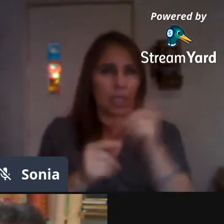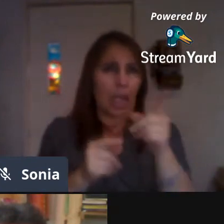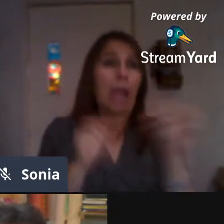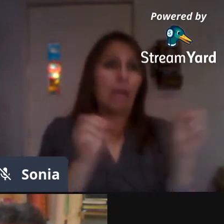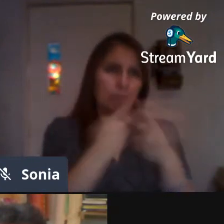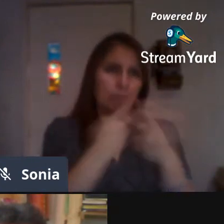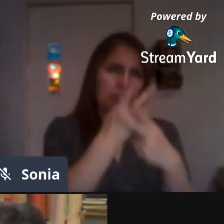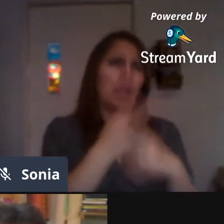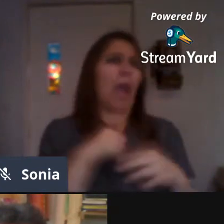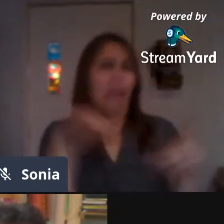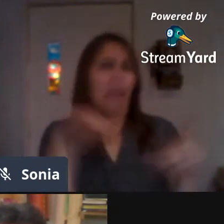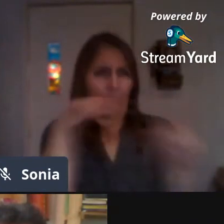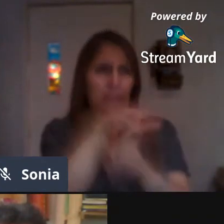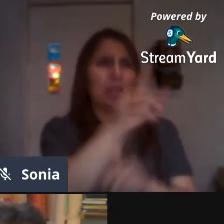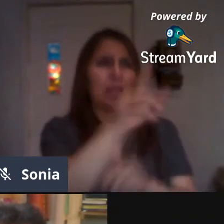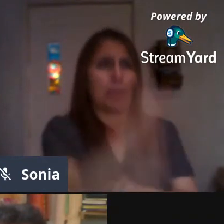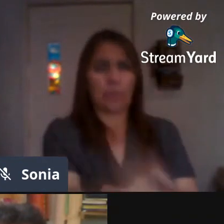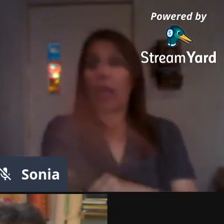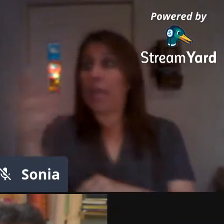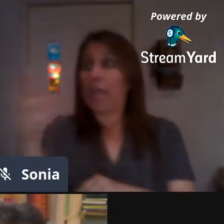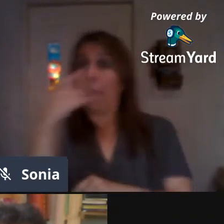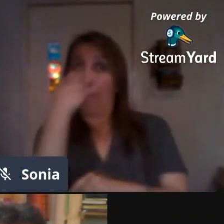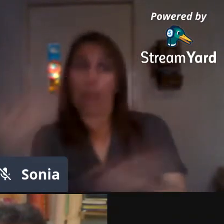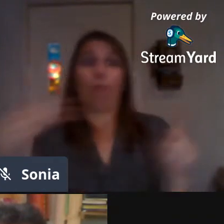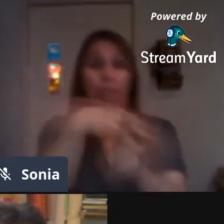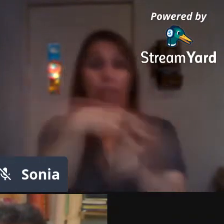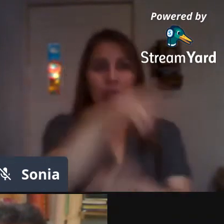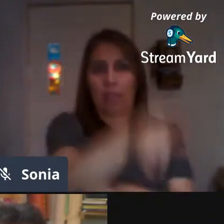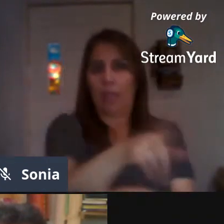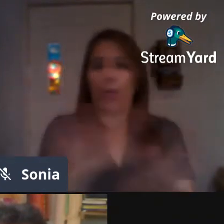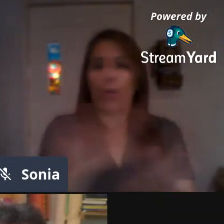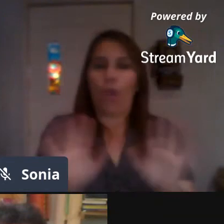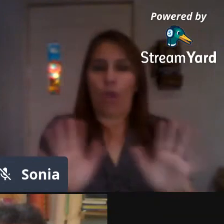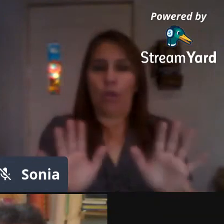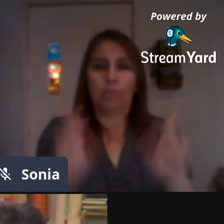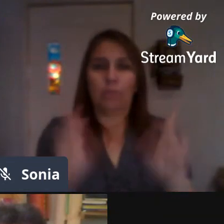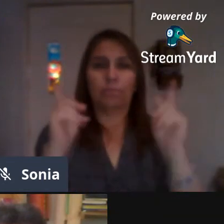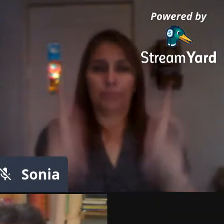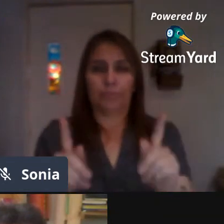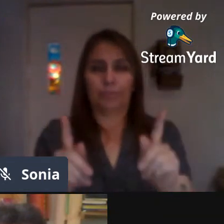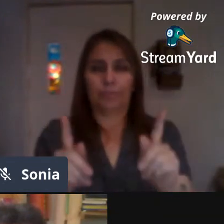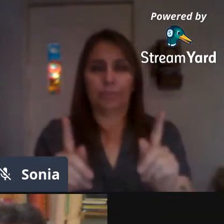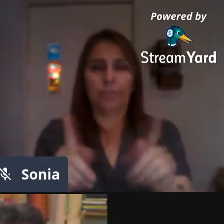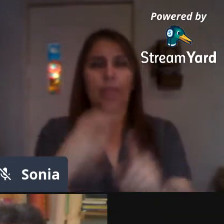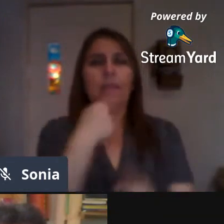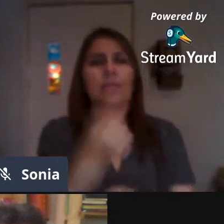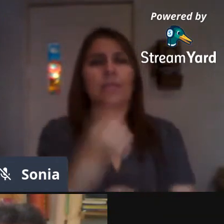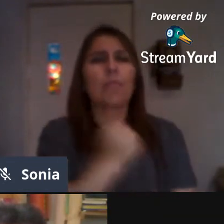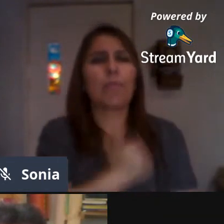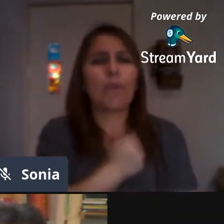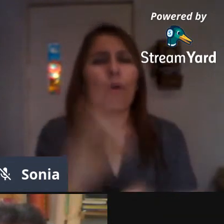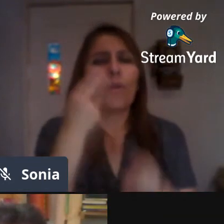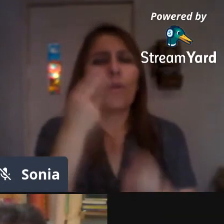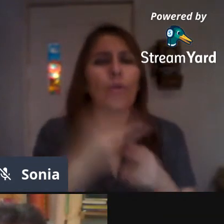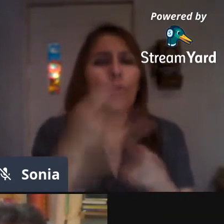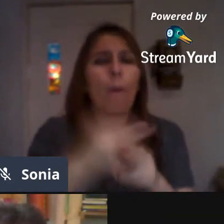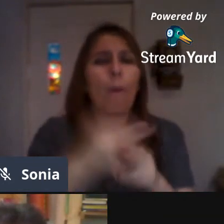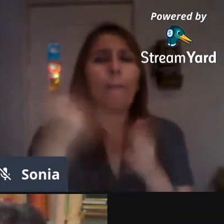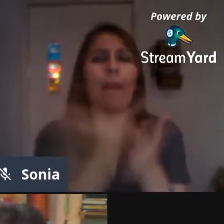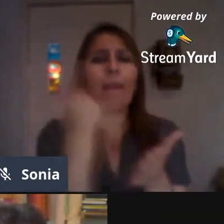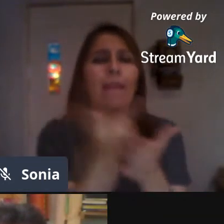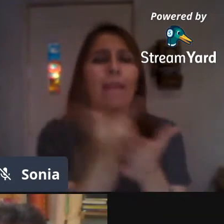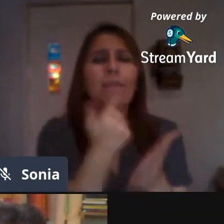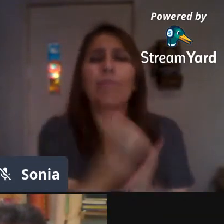para pensar en otro lugar que se llamen y saqué porfa repítase el nombre del libro preguntar acá en el chat